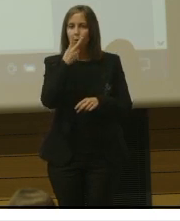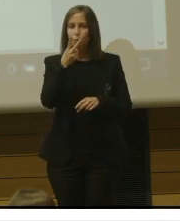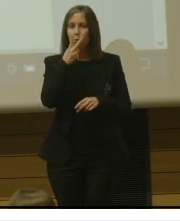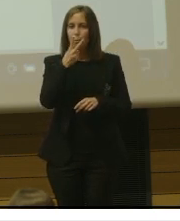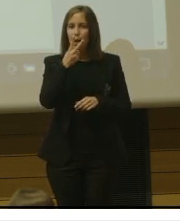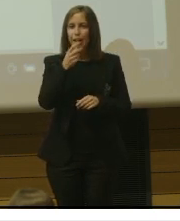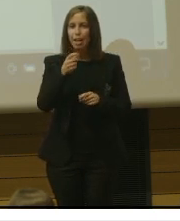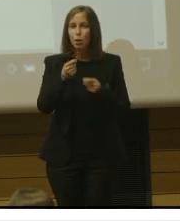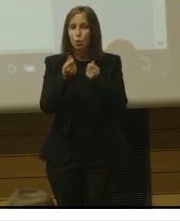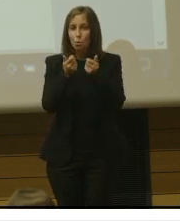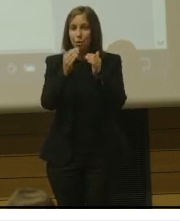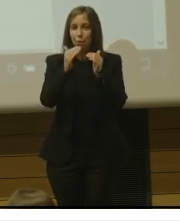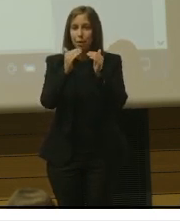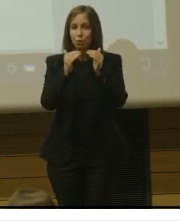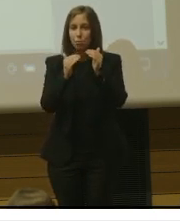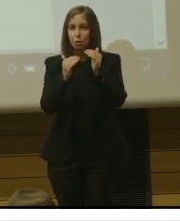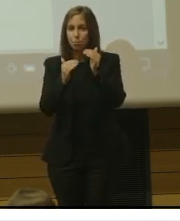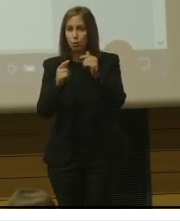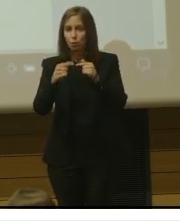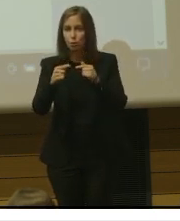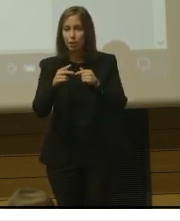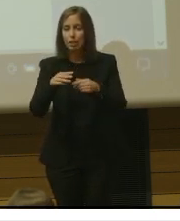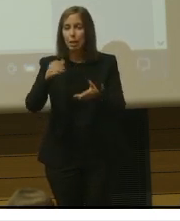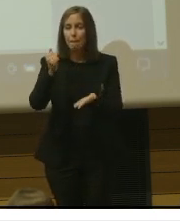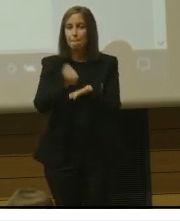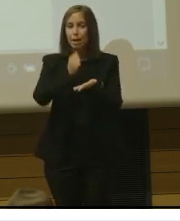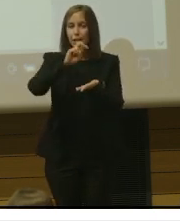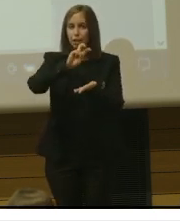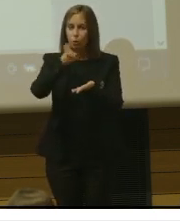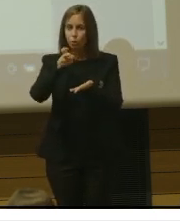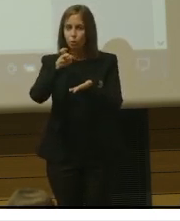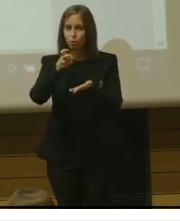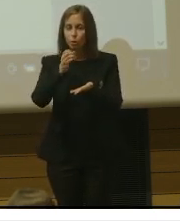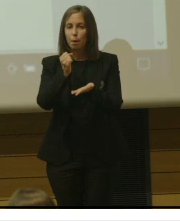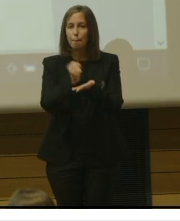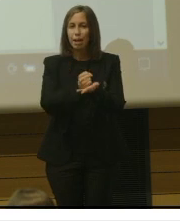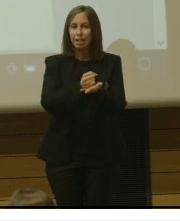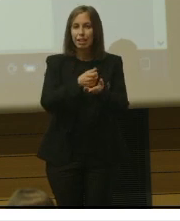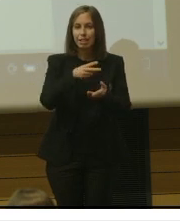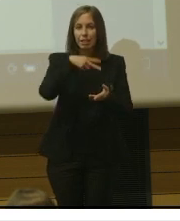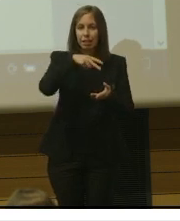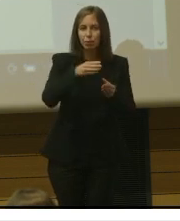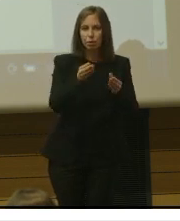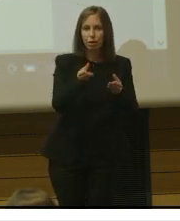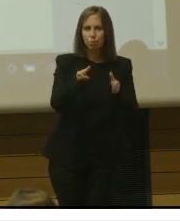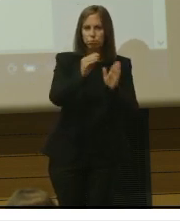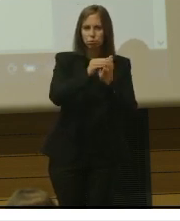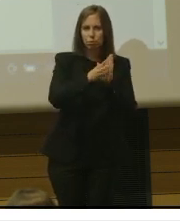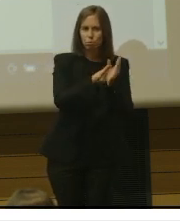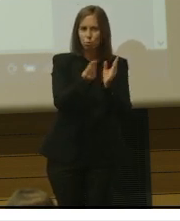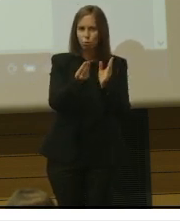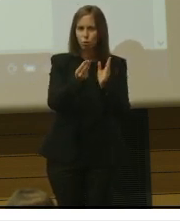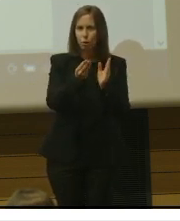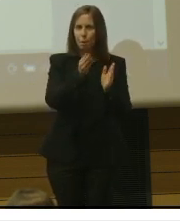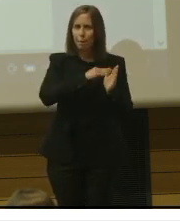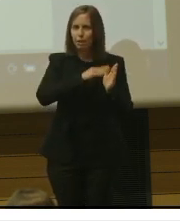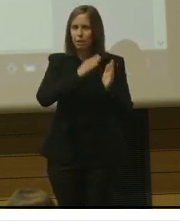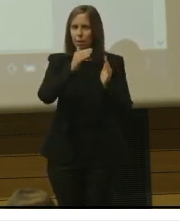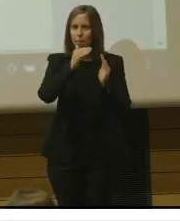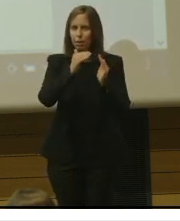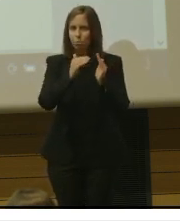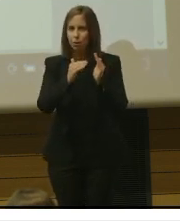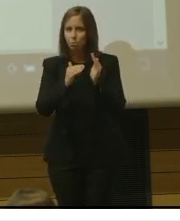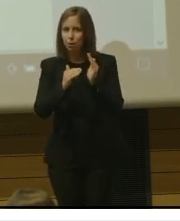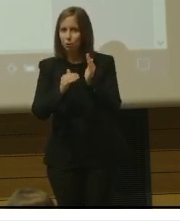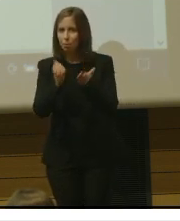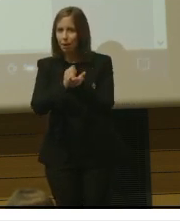día y cambiamos de marcas de tabaco, ¿vale? Pasamos de marcas que tienen más cantidades de nicotina a marcas que tienen menos cantidad de nicotina. Tratamos de hacer esto de la